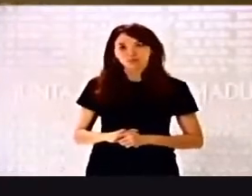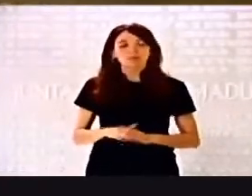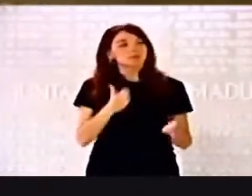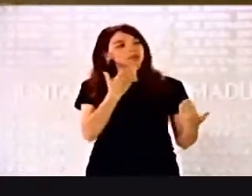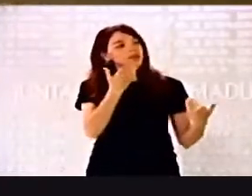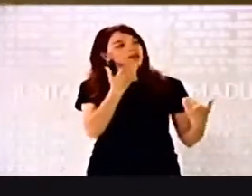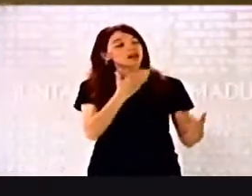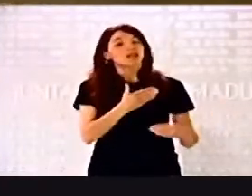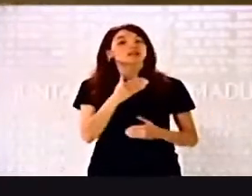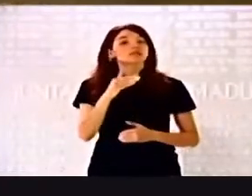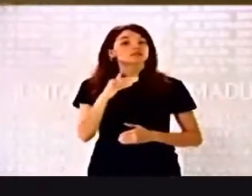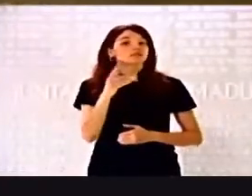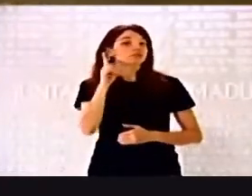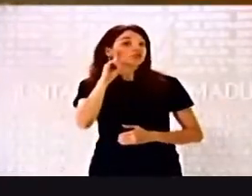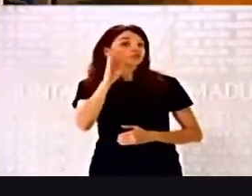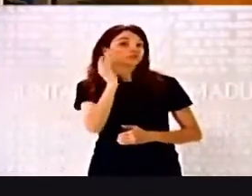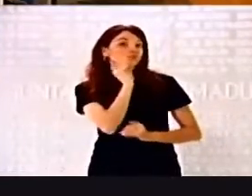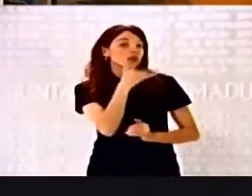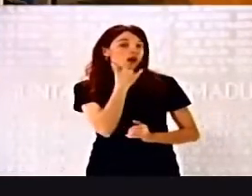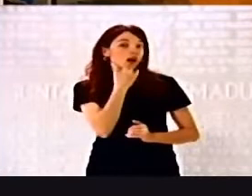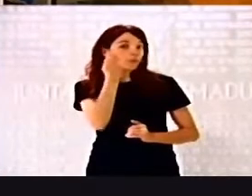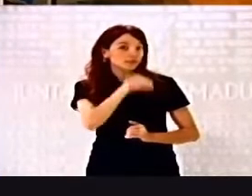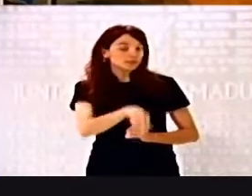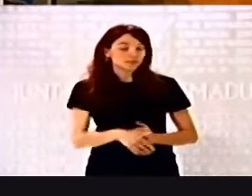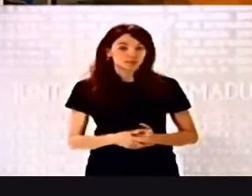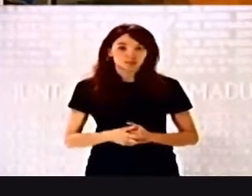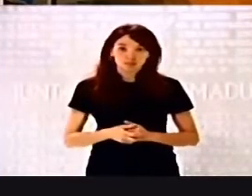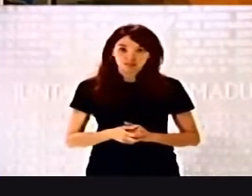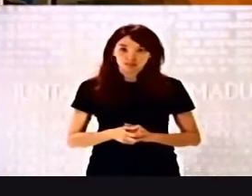Gracias, Fabián. No sé si tienes alguna pregunta más.